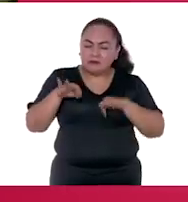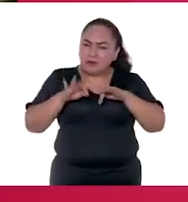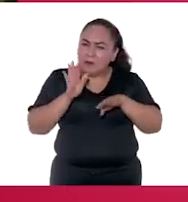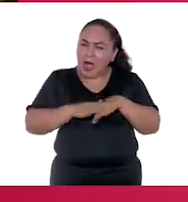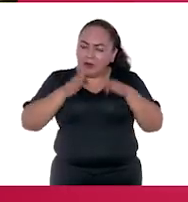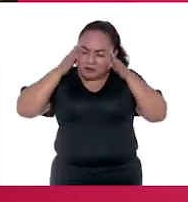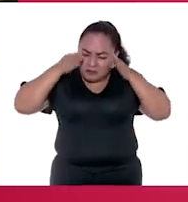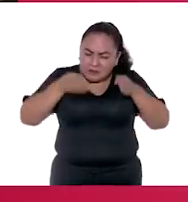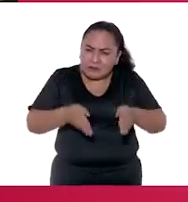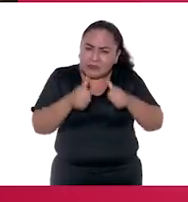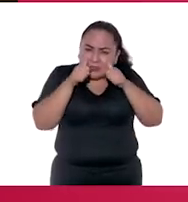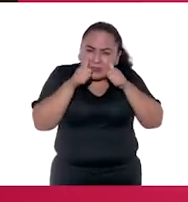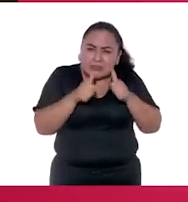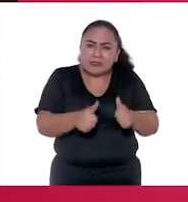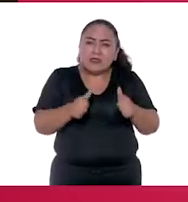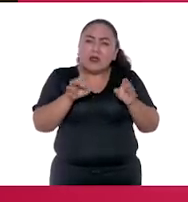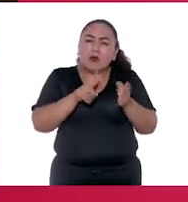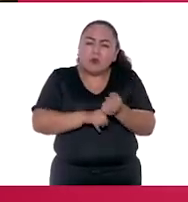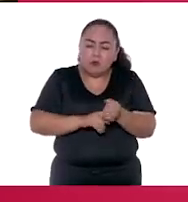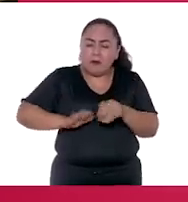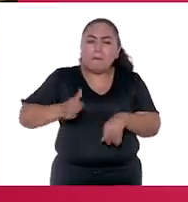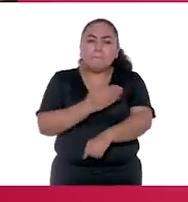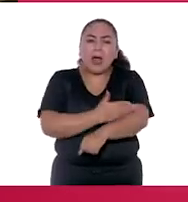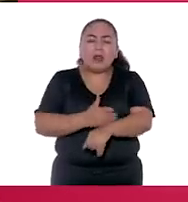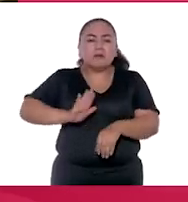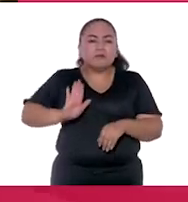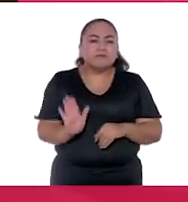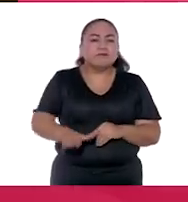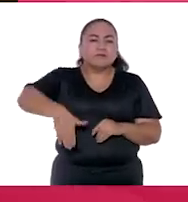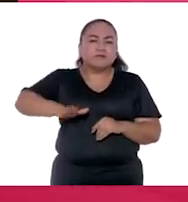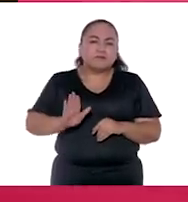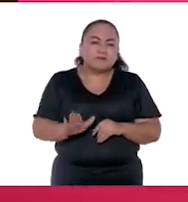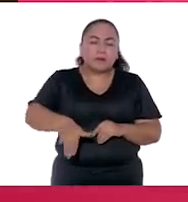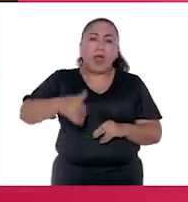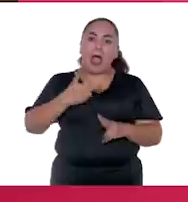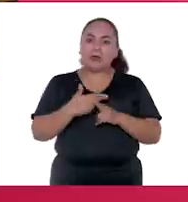concentra tanto con la trama y el pedal de madera que hasta un poco de